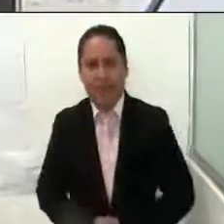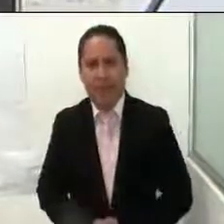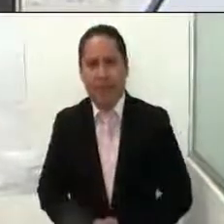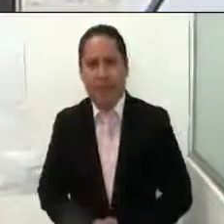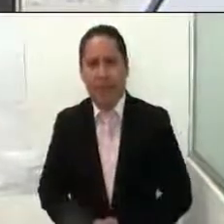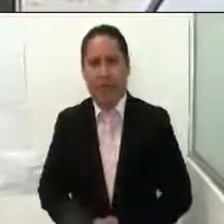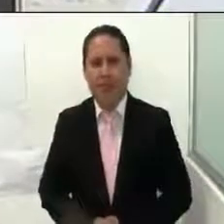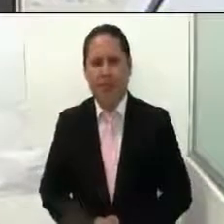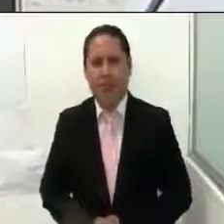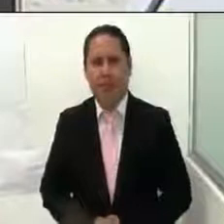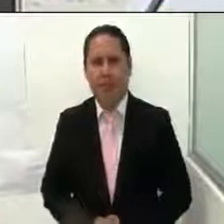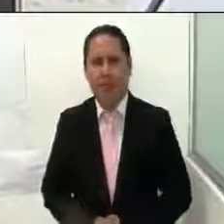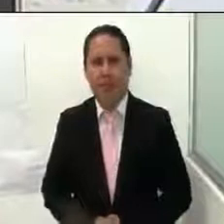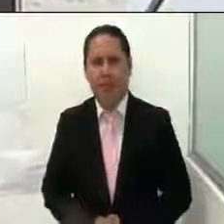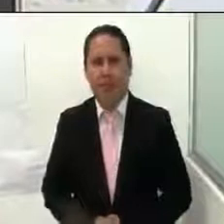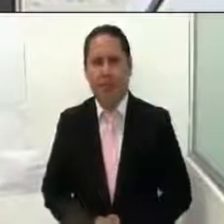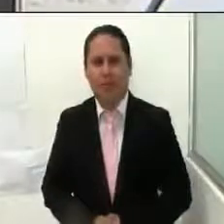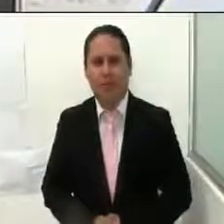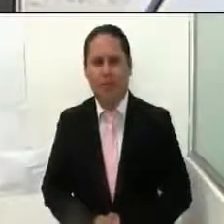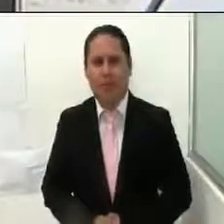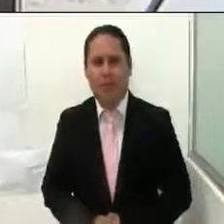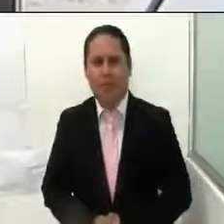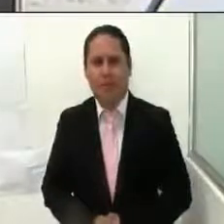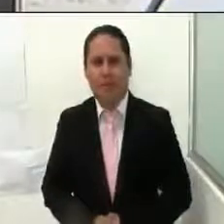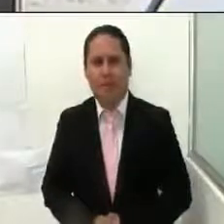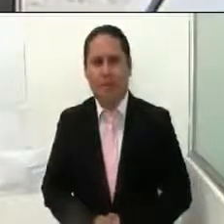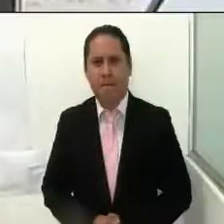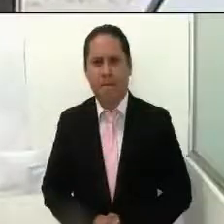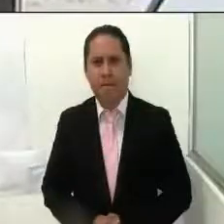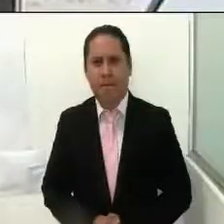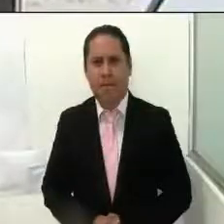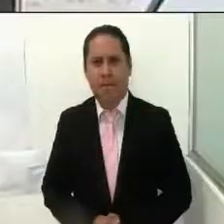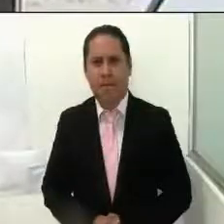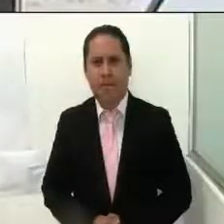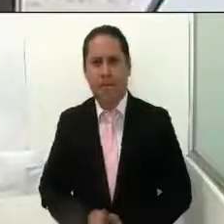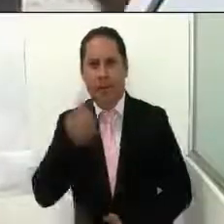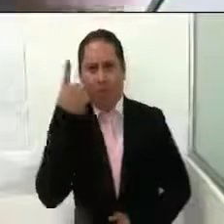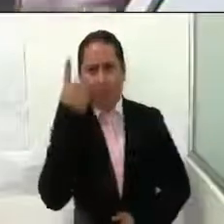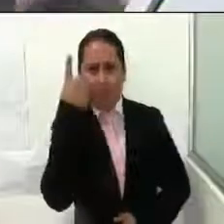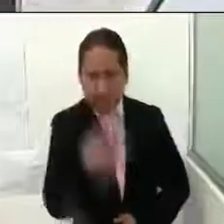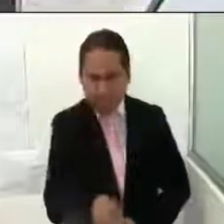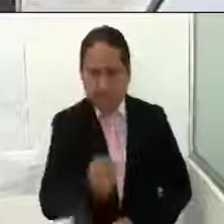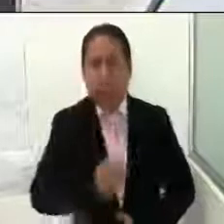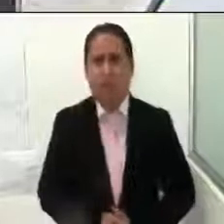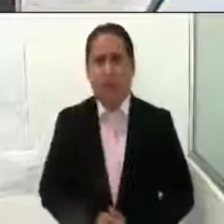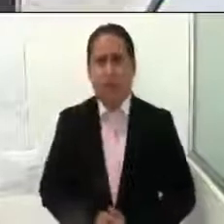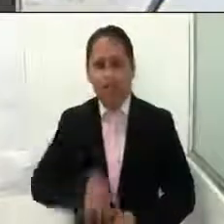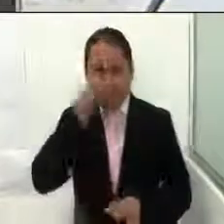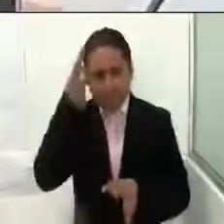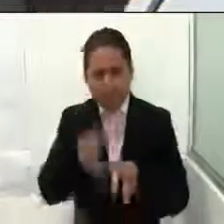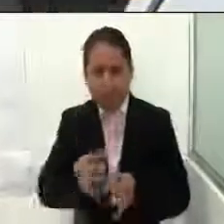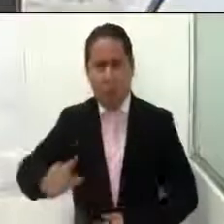honorable congreso de chiapas por instrucción exacta del ciudadano